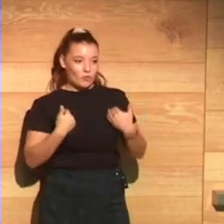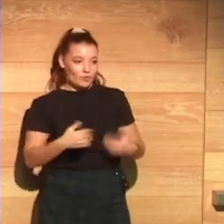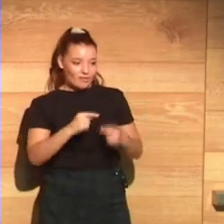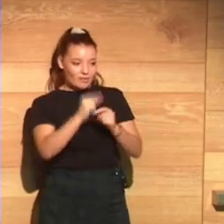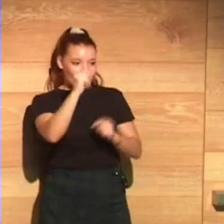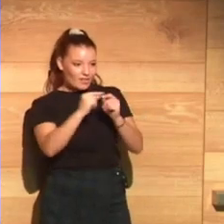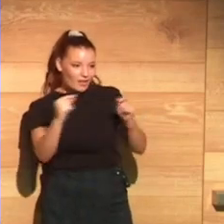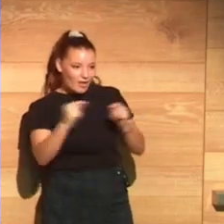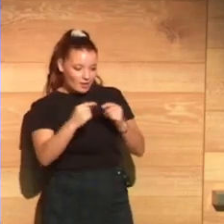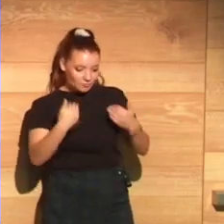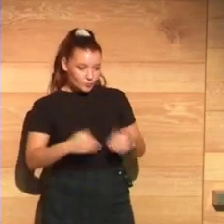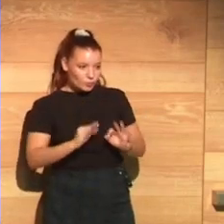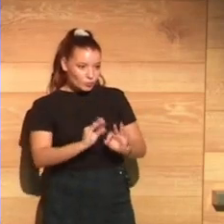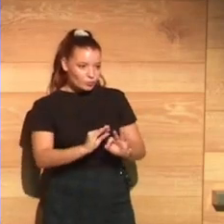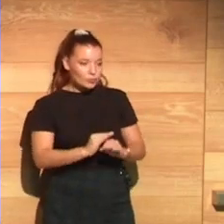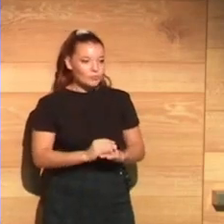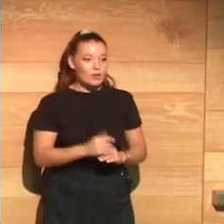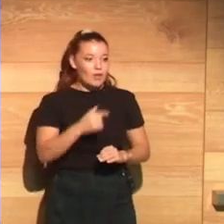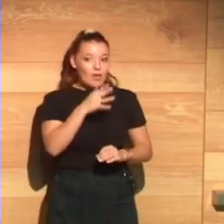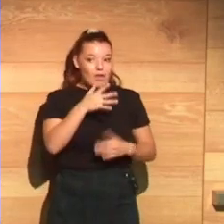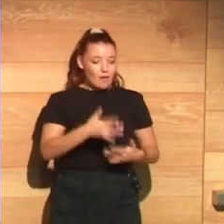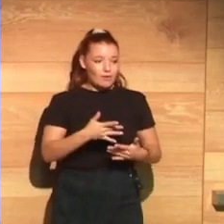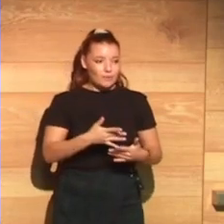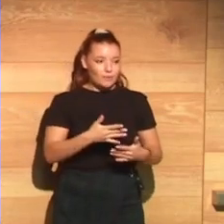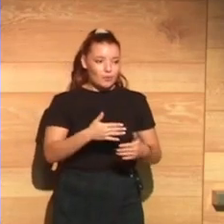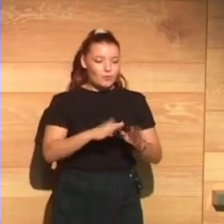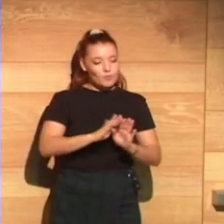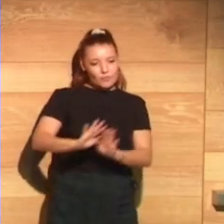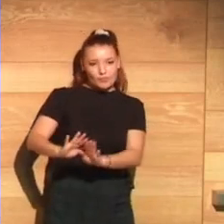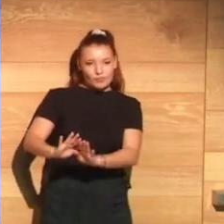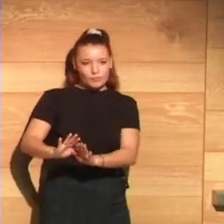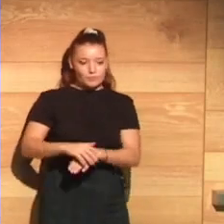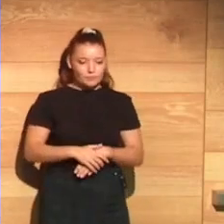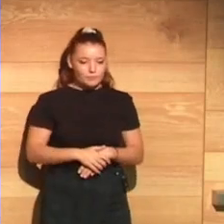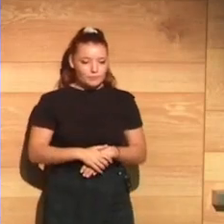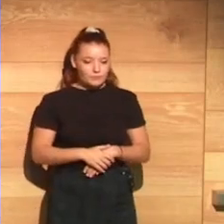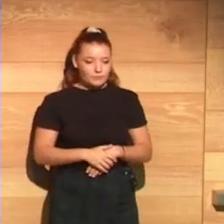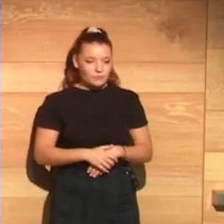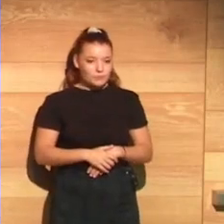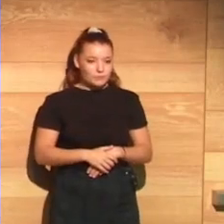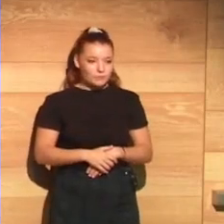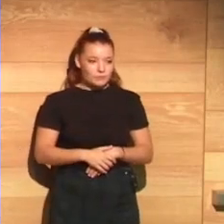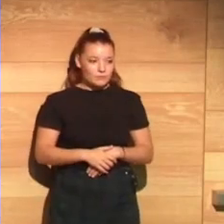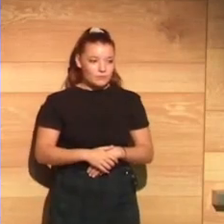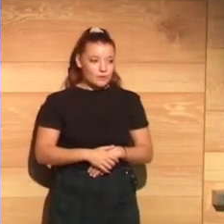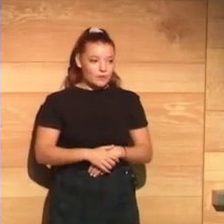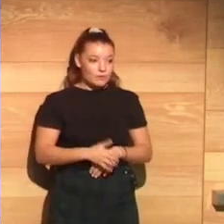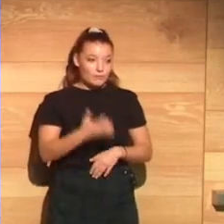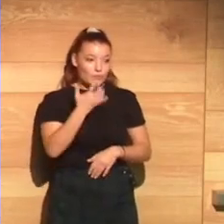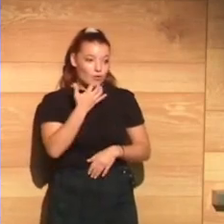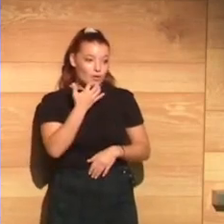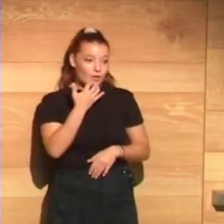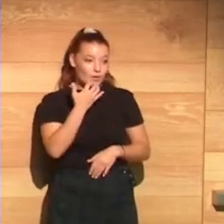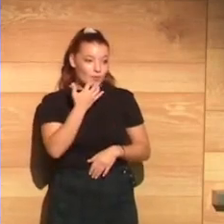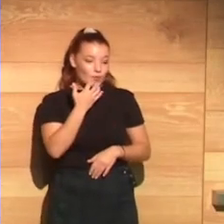tu talla de ropa o por tu matrimonio, pero lo siguen haciendo, pero es verdad que cada vez menos porque, bueno... Porque hay un rechazo. Porque ahora hay un